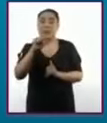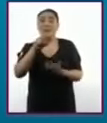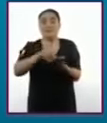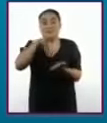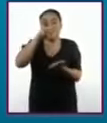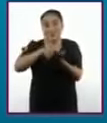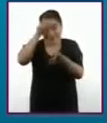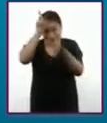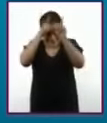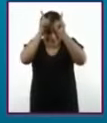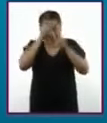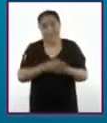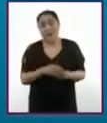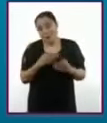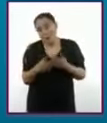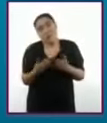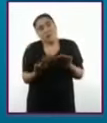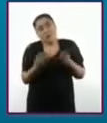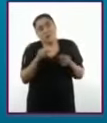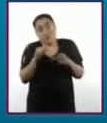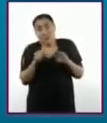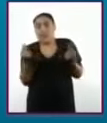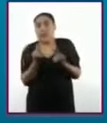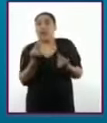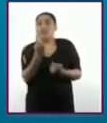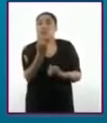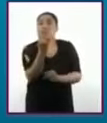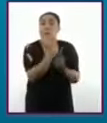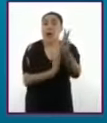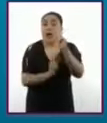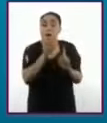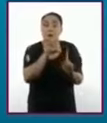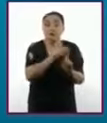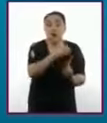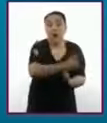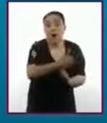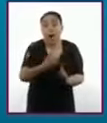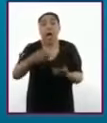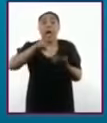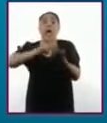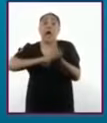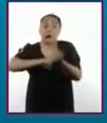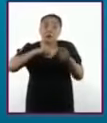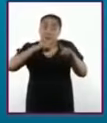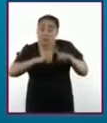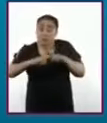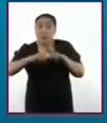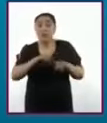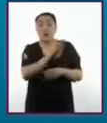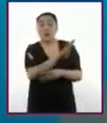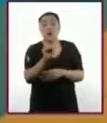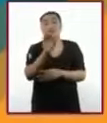cada chapulín requiere, por decir algo, de 3 plantas. Entonces, habrá más de 960